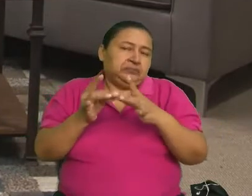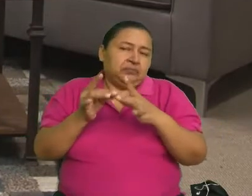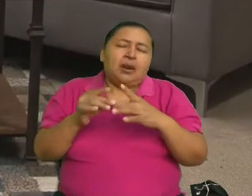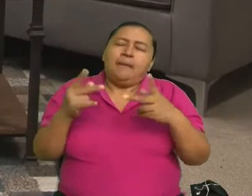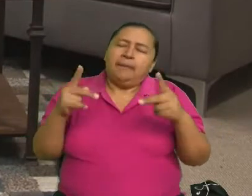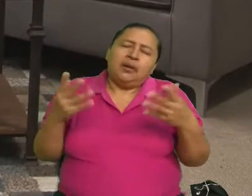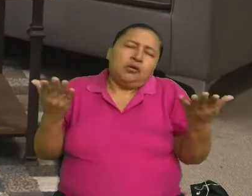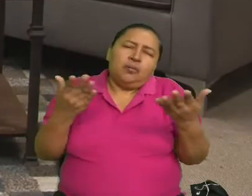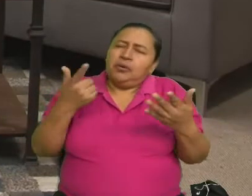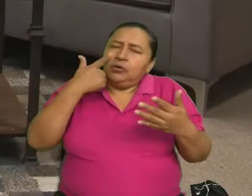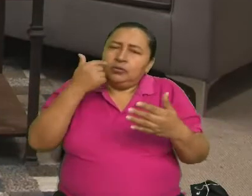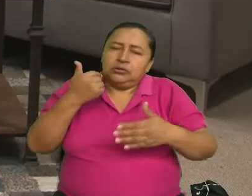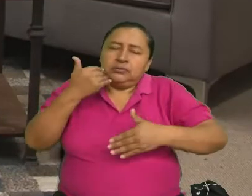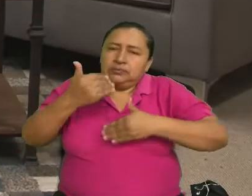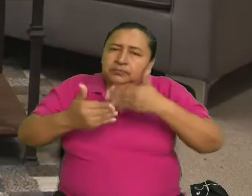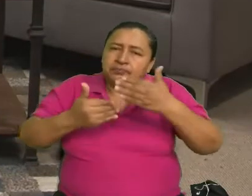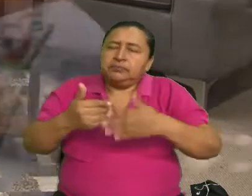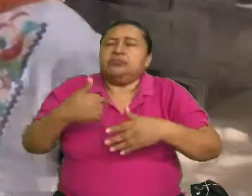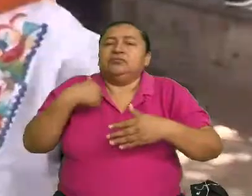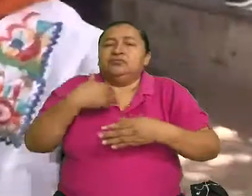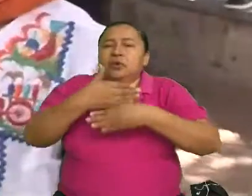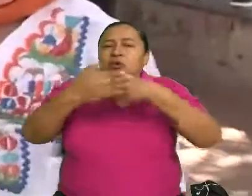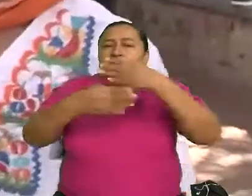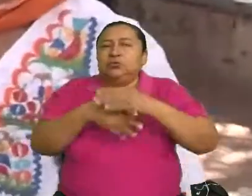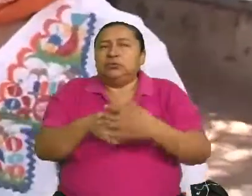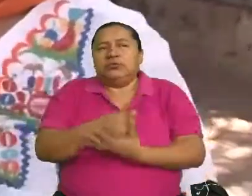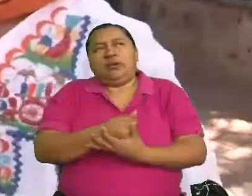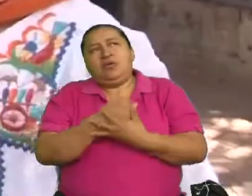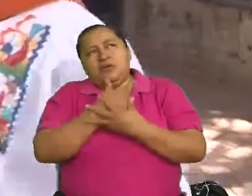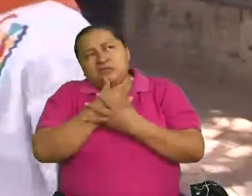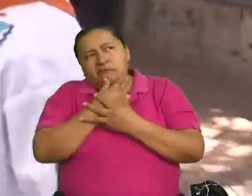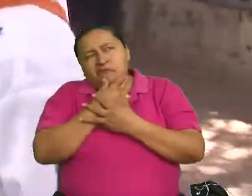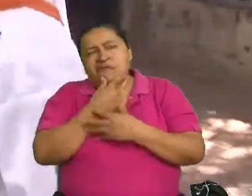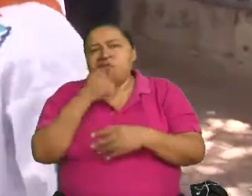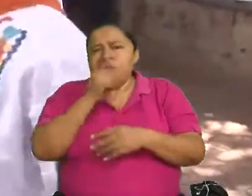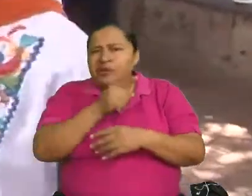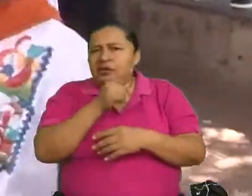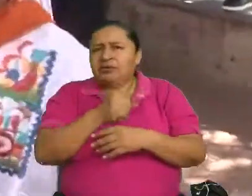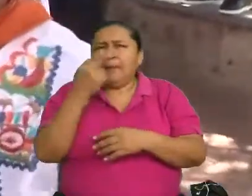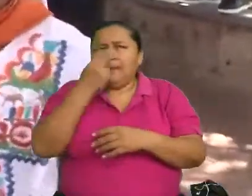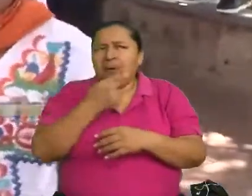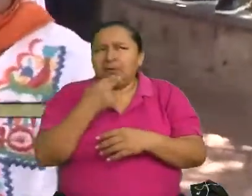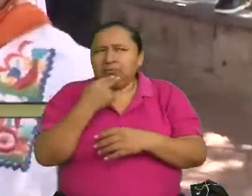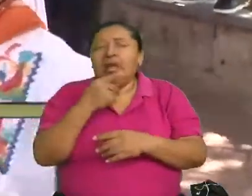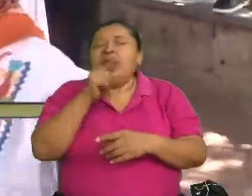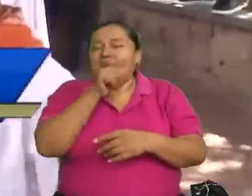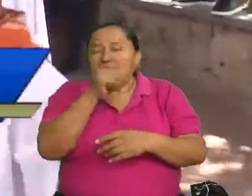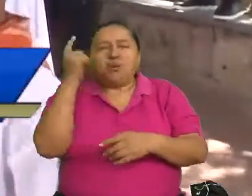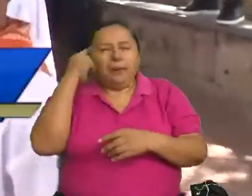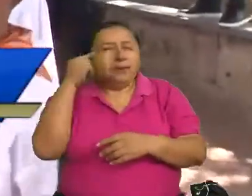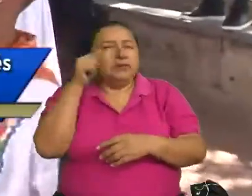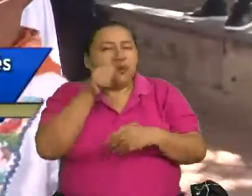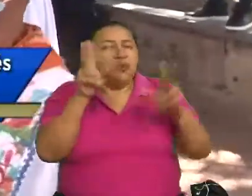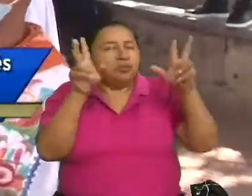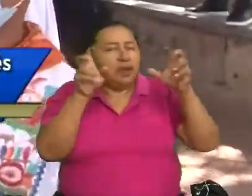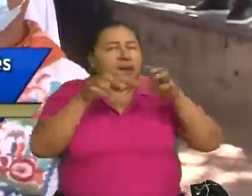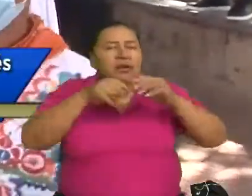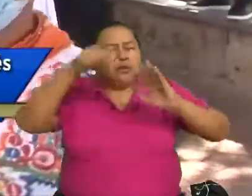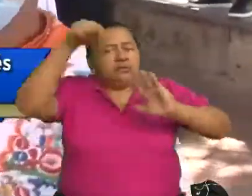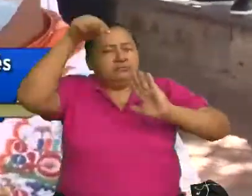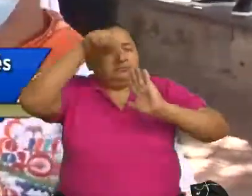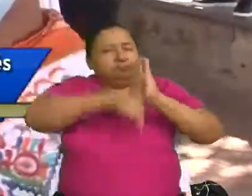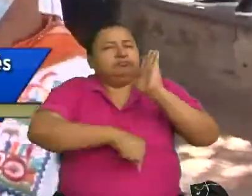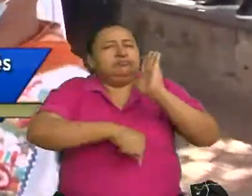proceso de construcción? Fíjate que eso es una pregunta que más que pregunta es un tema. Es un tema